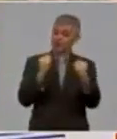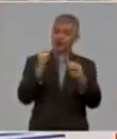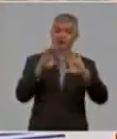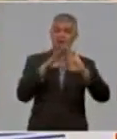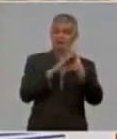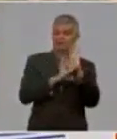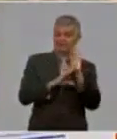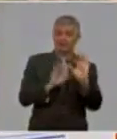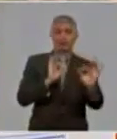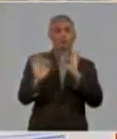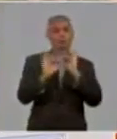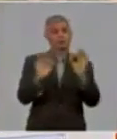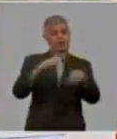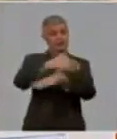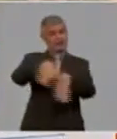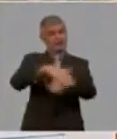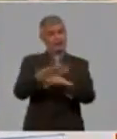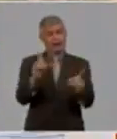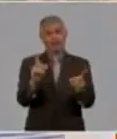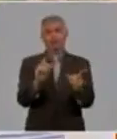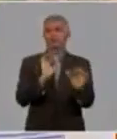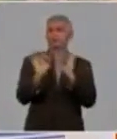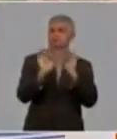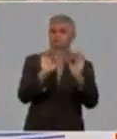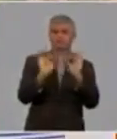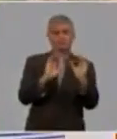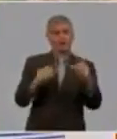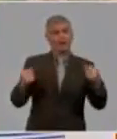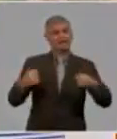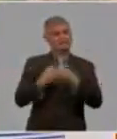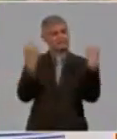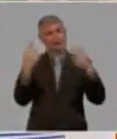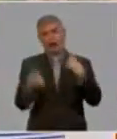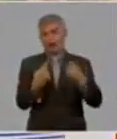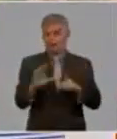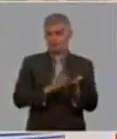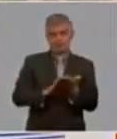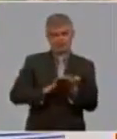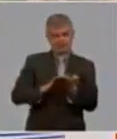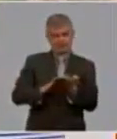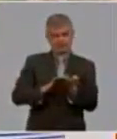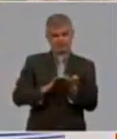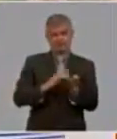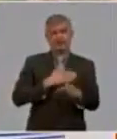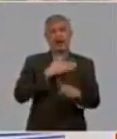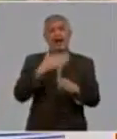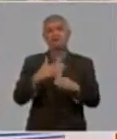de seguridad vial para evitar accidentes. Hasta aquí, de manera general, Randy, lo que te puedo decir